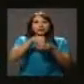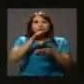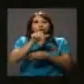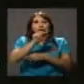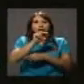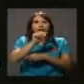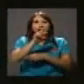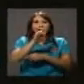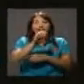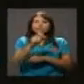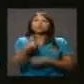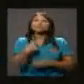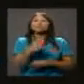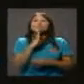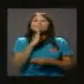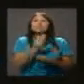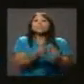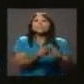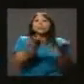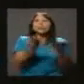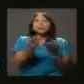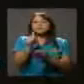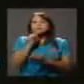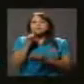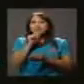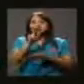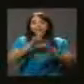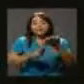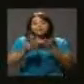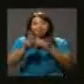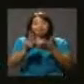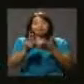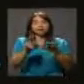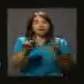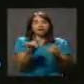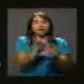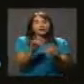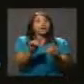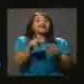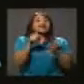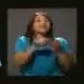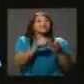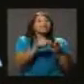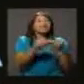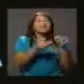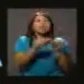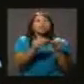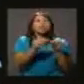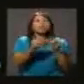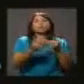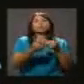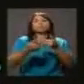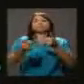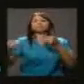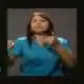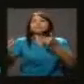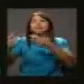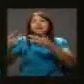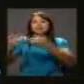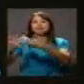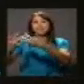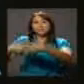universidades de este país, públicas y privadas, con el sector empresarial costarricense. Hay un divorcio absoluto.